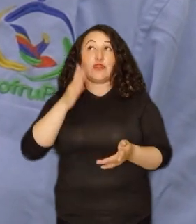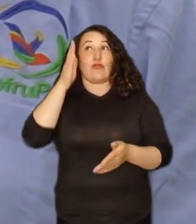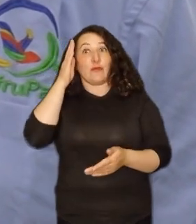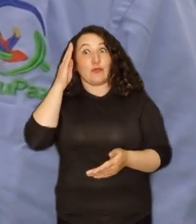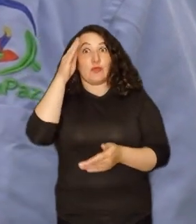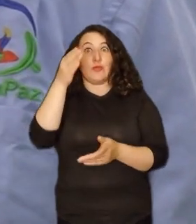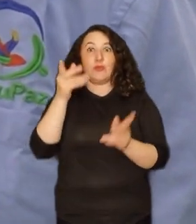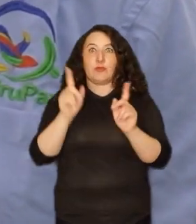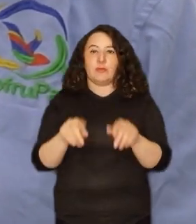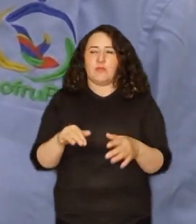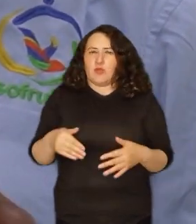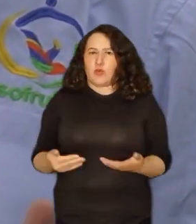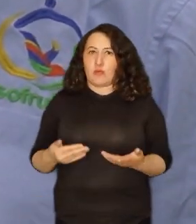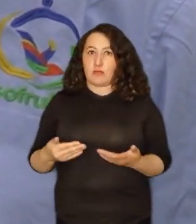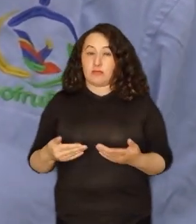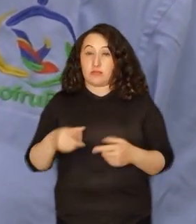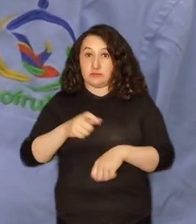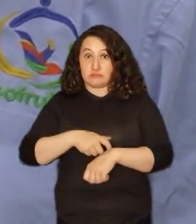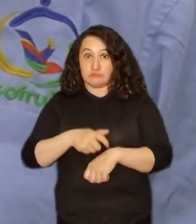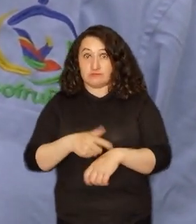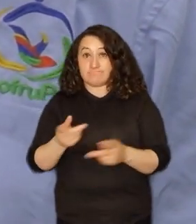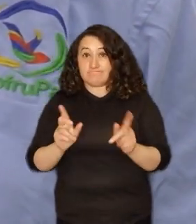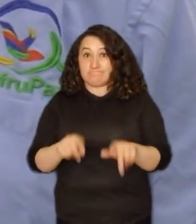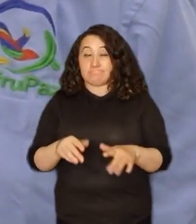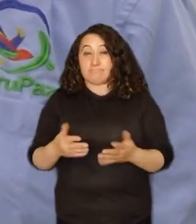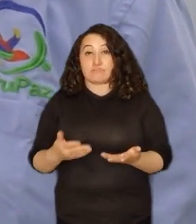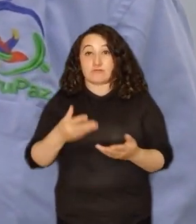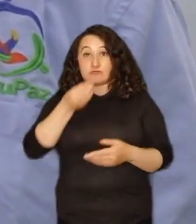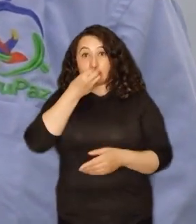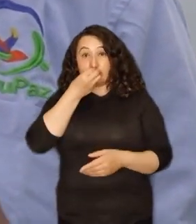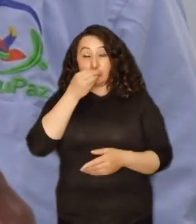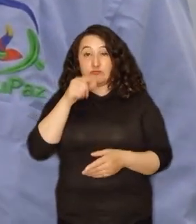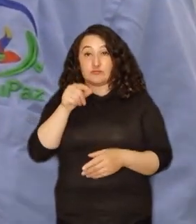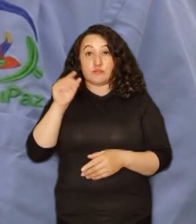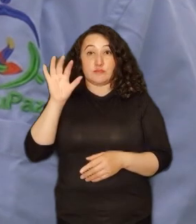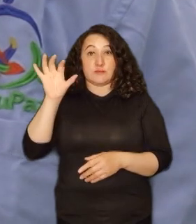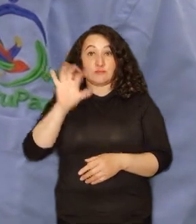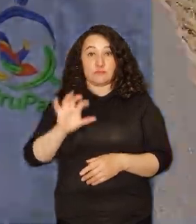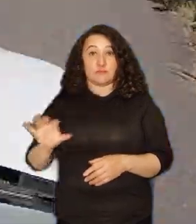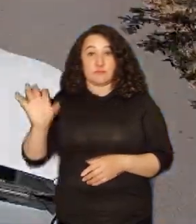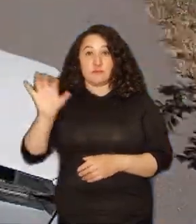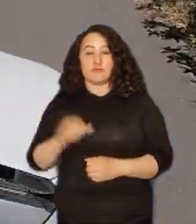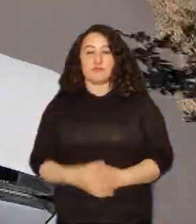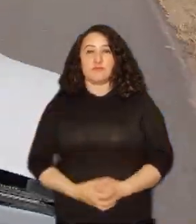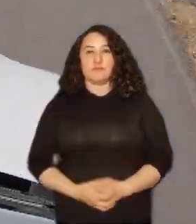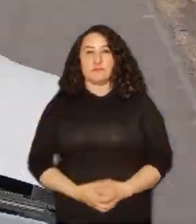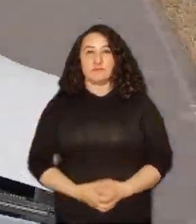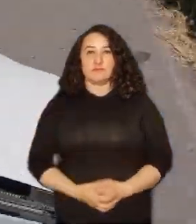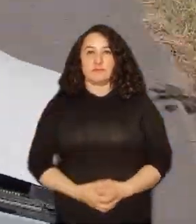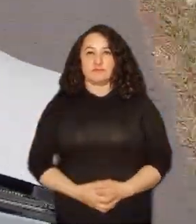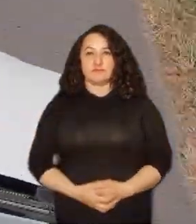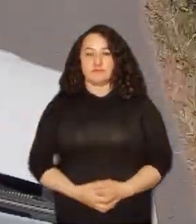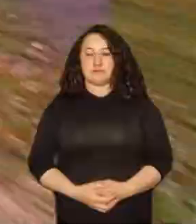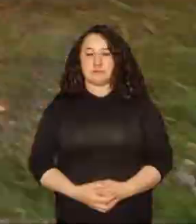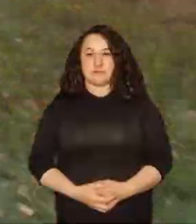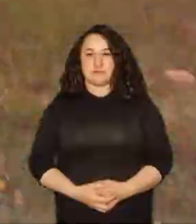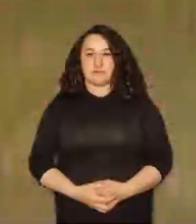pues a futuro y en el momento el tema de alimenticio de la región.